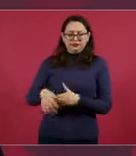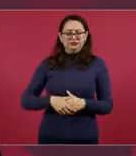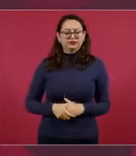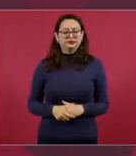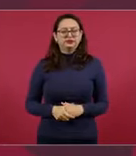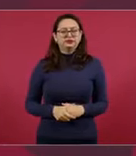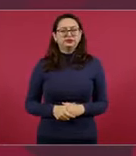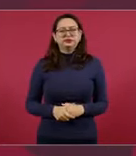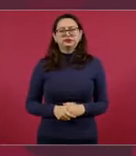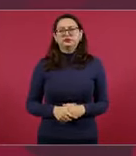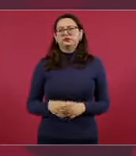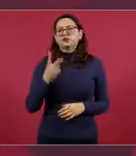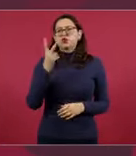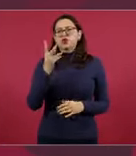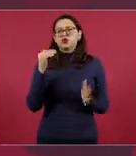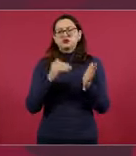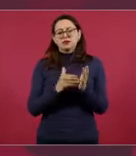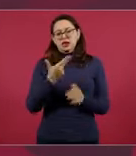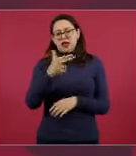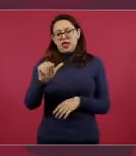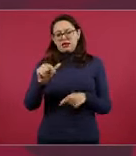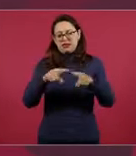Son más de 2,000 hectáreas